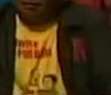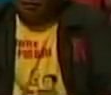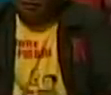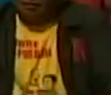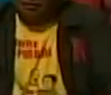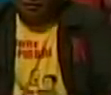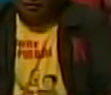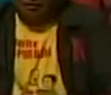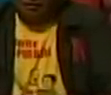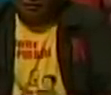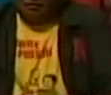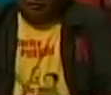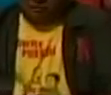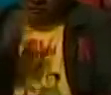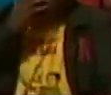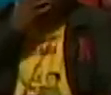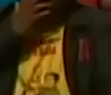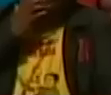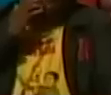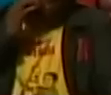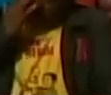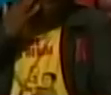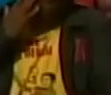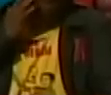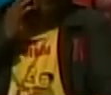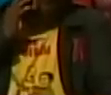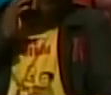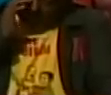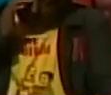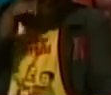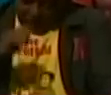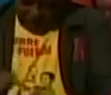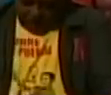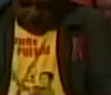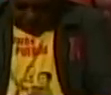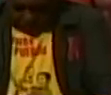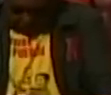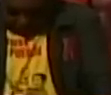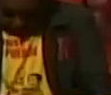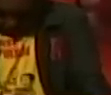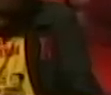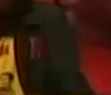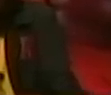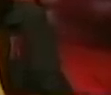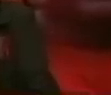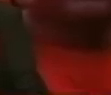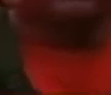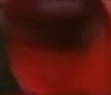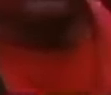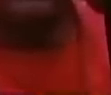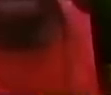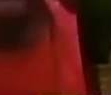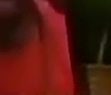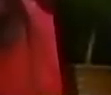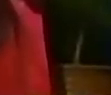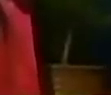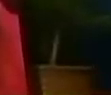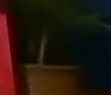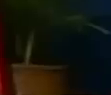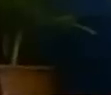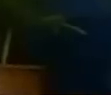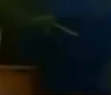actos como este, para que después la gente sentadita, reposando, descansando, pueda tener un momento de